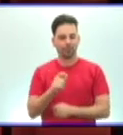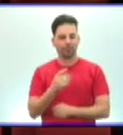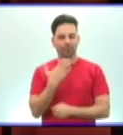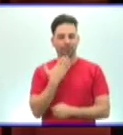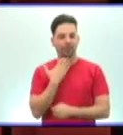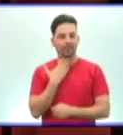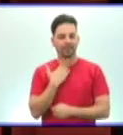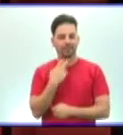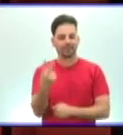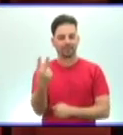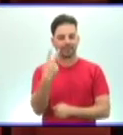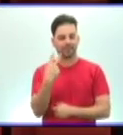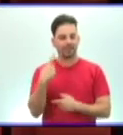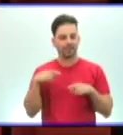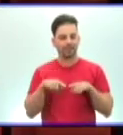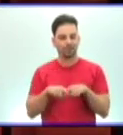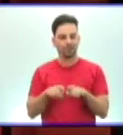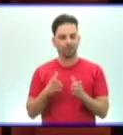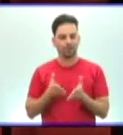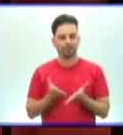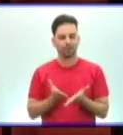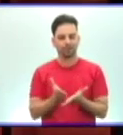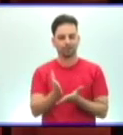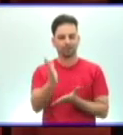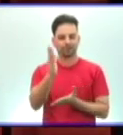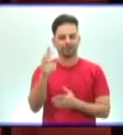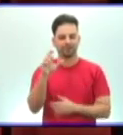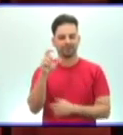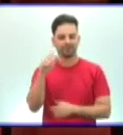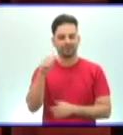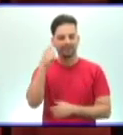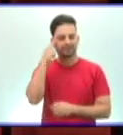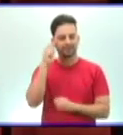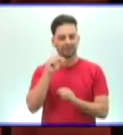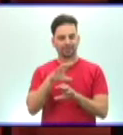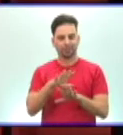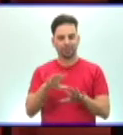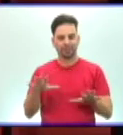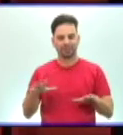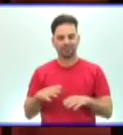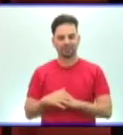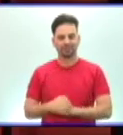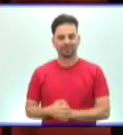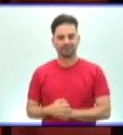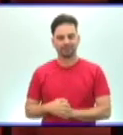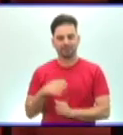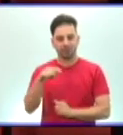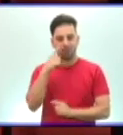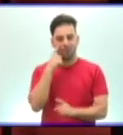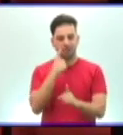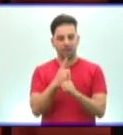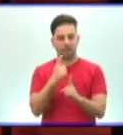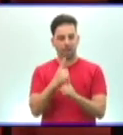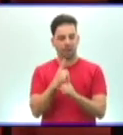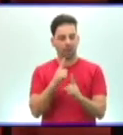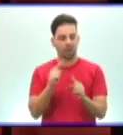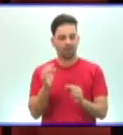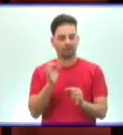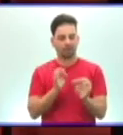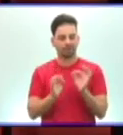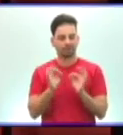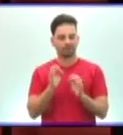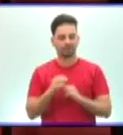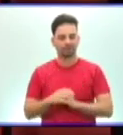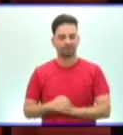que dedicamos a las ciencias naturales. Hoy tendremos un encuentro peculiar, pues estaremos consolidando los conocimientos que ya